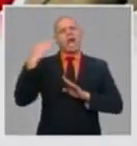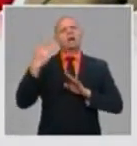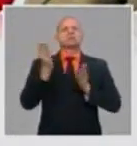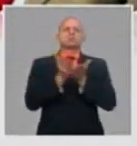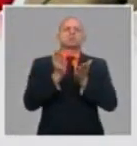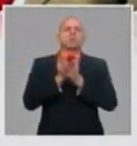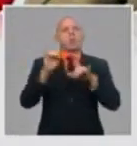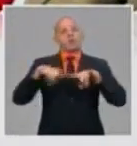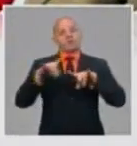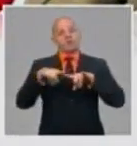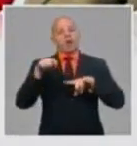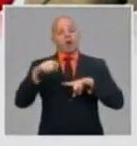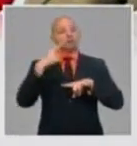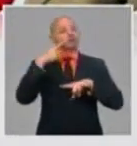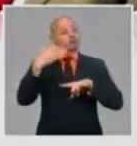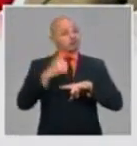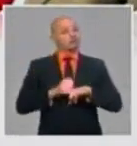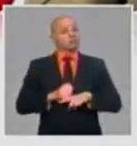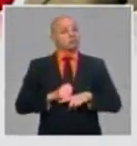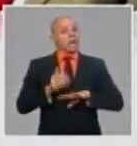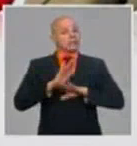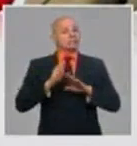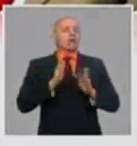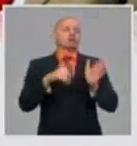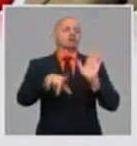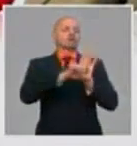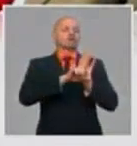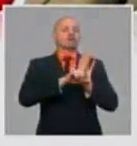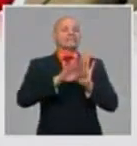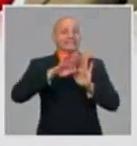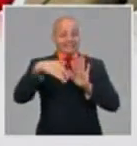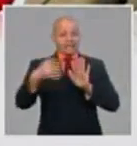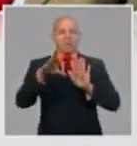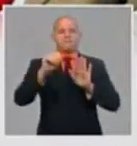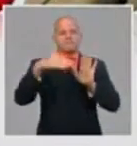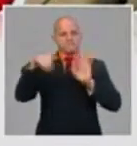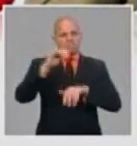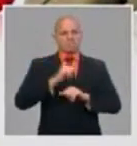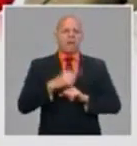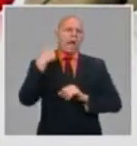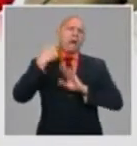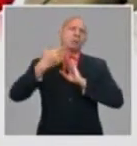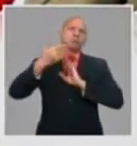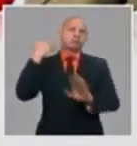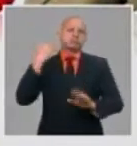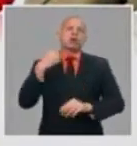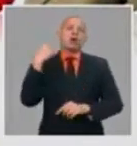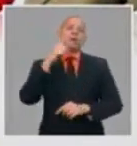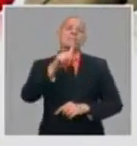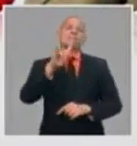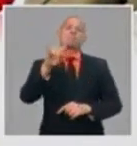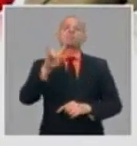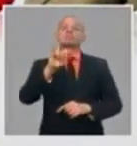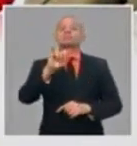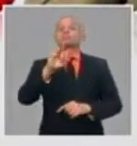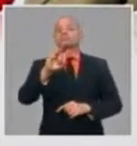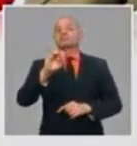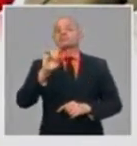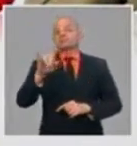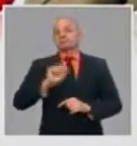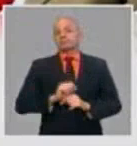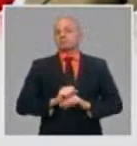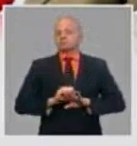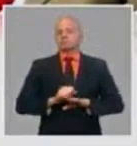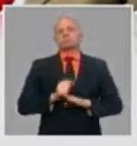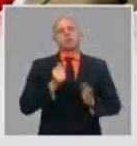de Harvard y un PhD, una especie de máster, doctor en ciencias políticas en el 79. Fue profesor de filosofía política